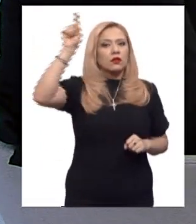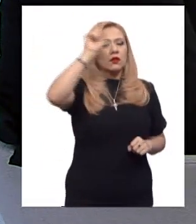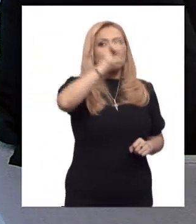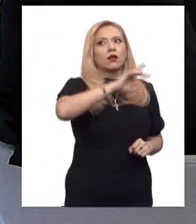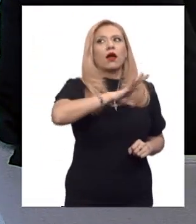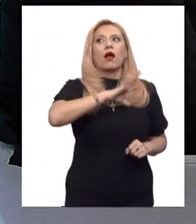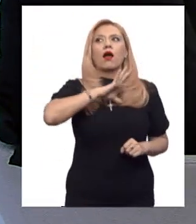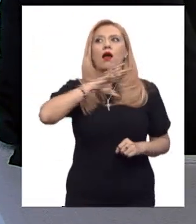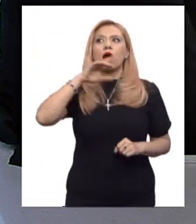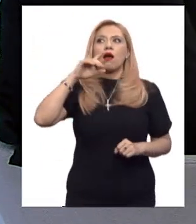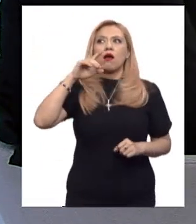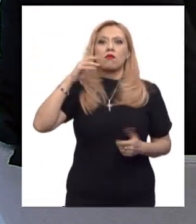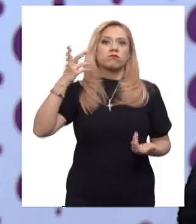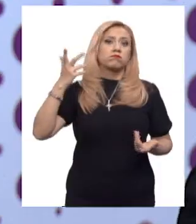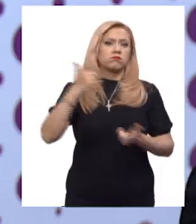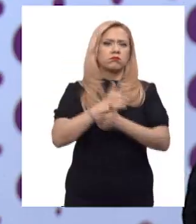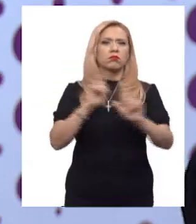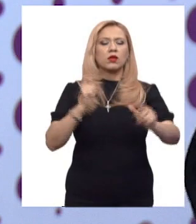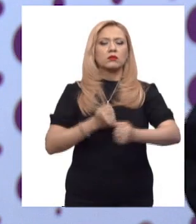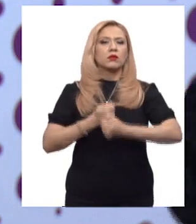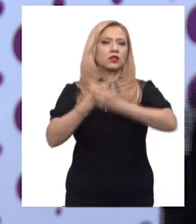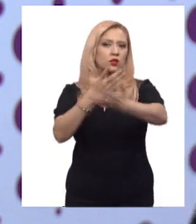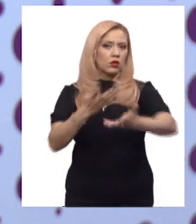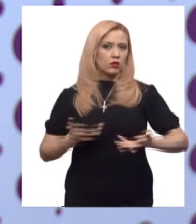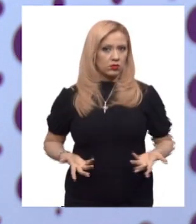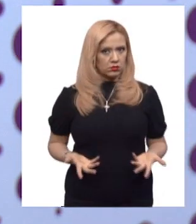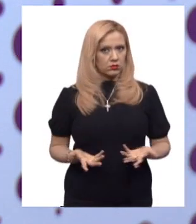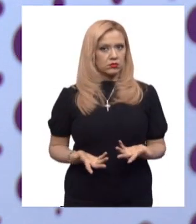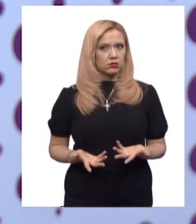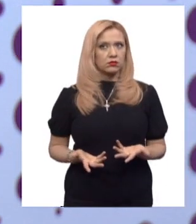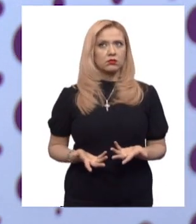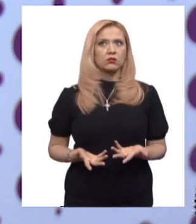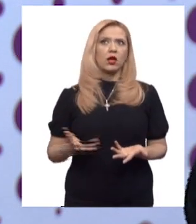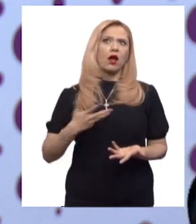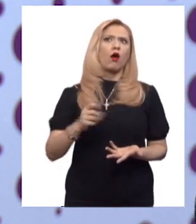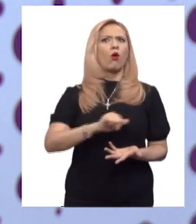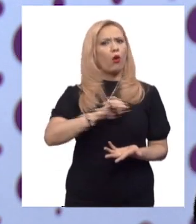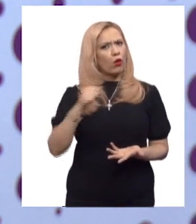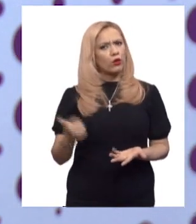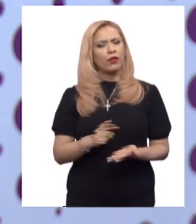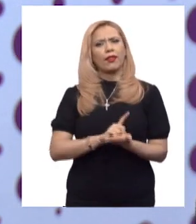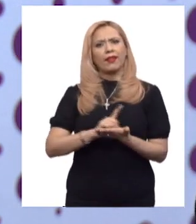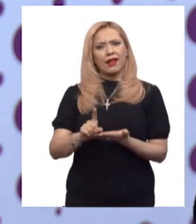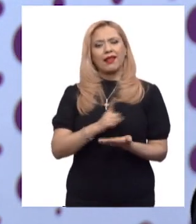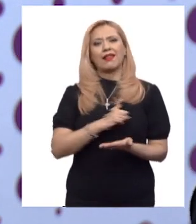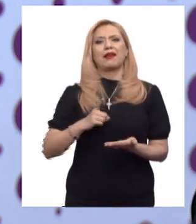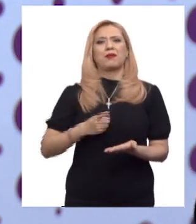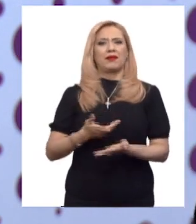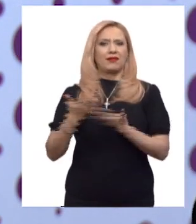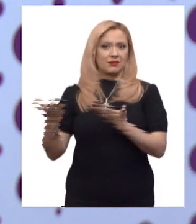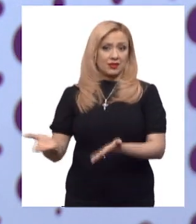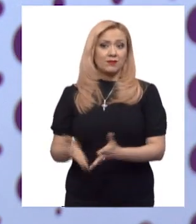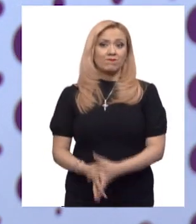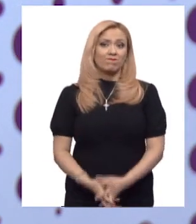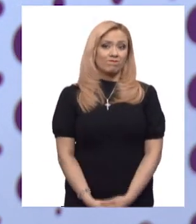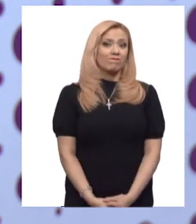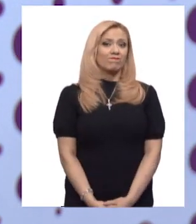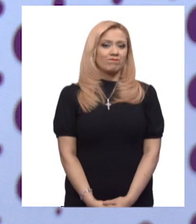el estándar máximo también de la libertad de expresión, que también están como otros derechos que también se tienen que garantizar, ¿no? Claro,